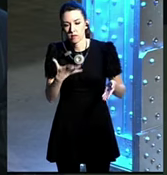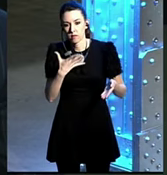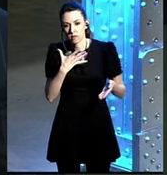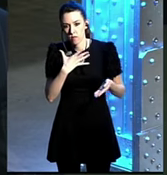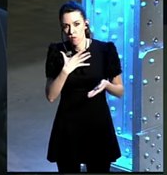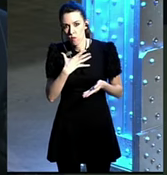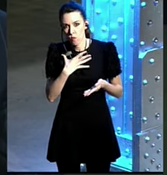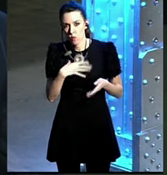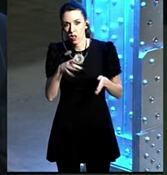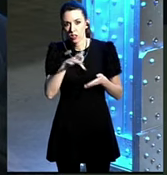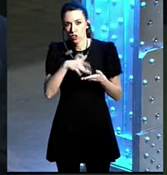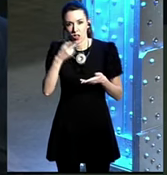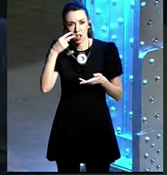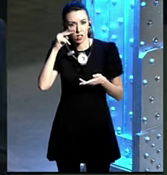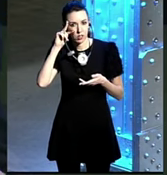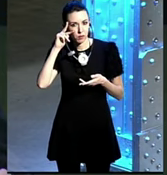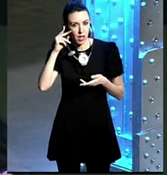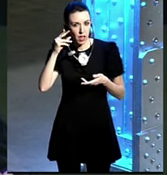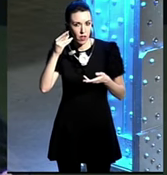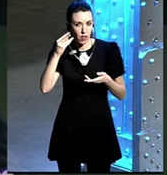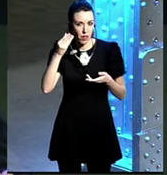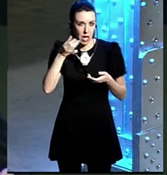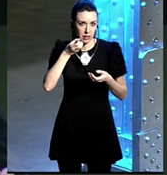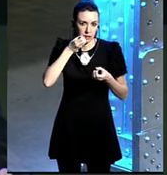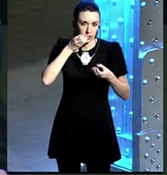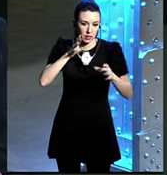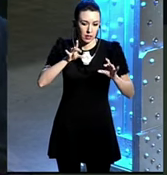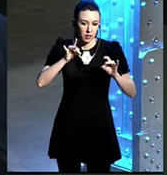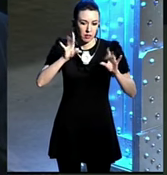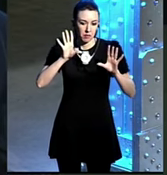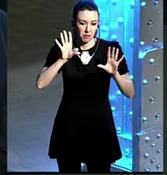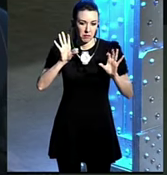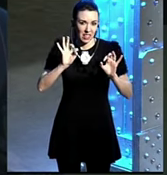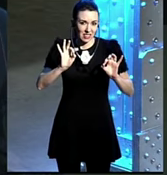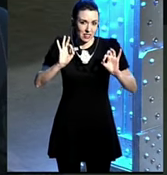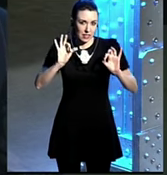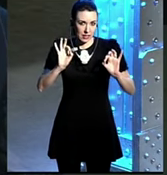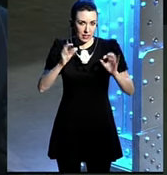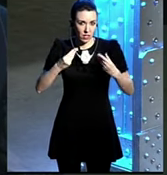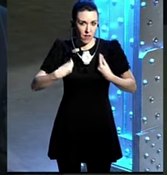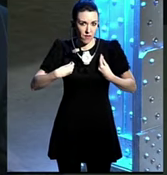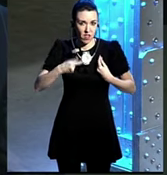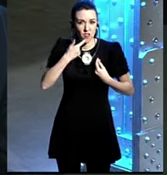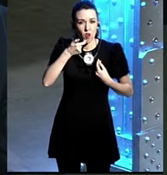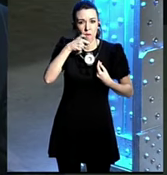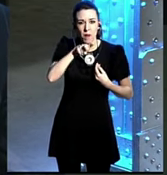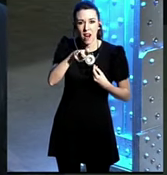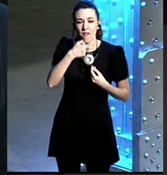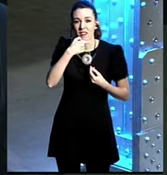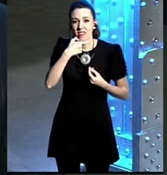puede estar entre las experiencias más exquisitas de la vida, y he utilizado la palabra exquisita en inglés, que tiene